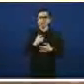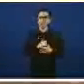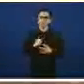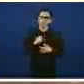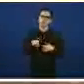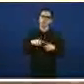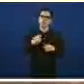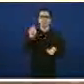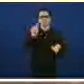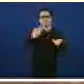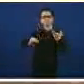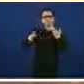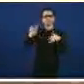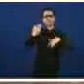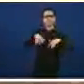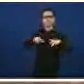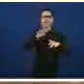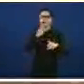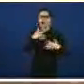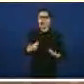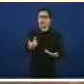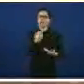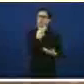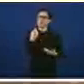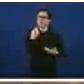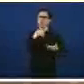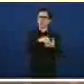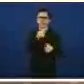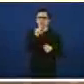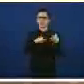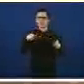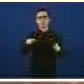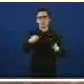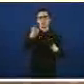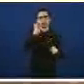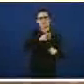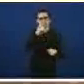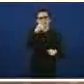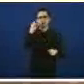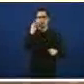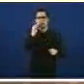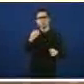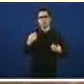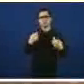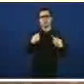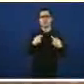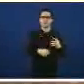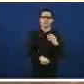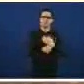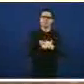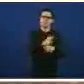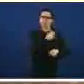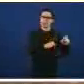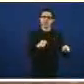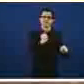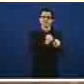Neste momento Hai Ten mil galegos Moitas gracias Señora Que están afectadas Por unha estafa Son persoas Traballadoras Que están